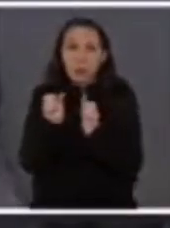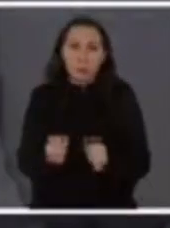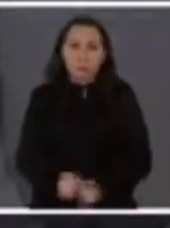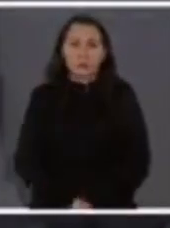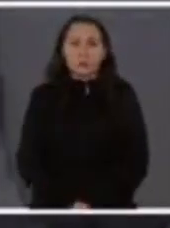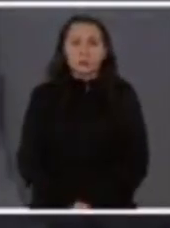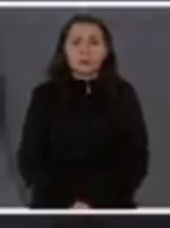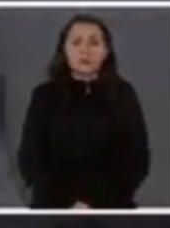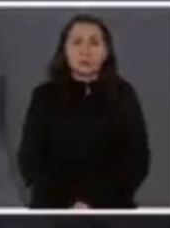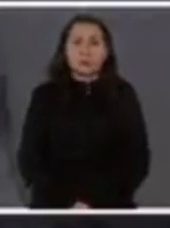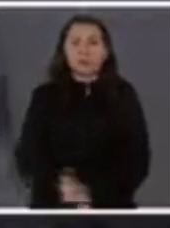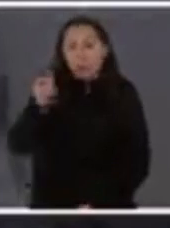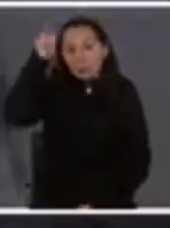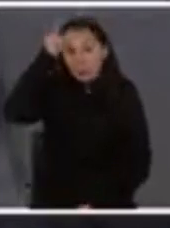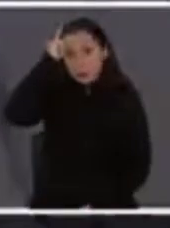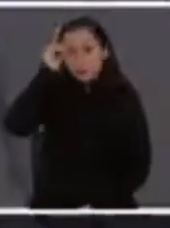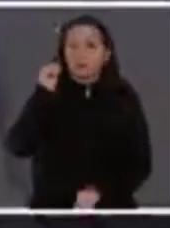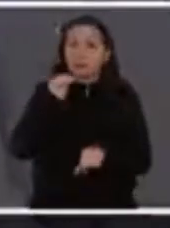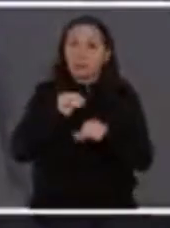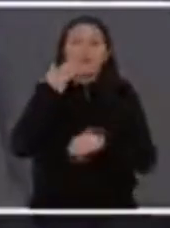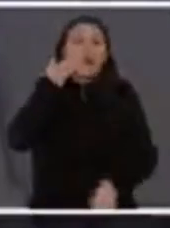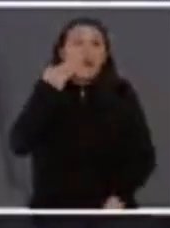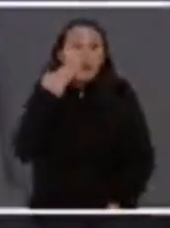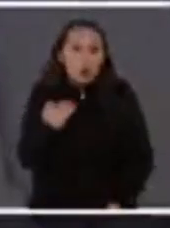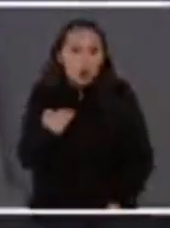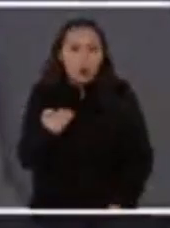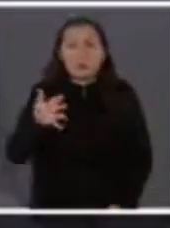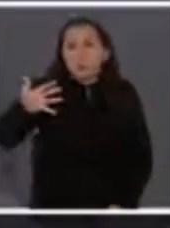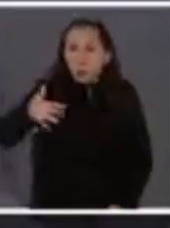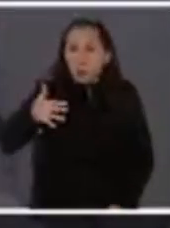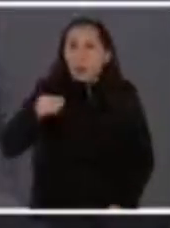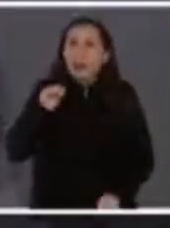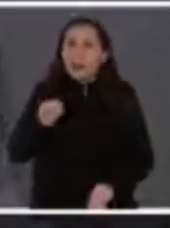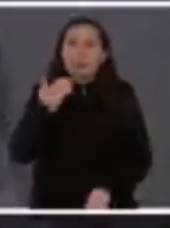posible. Ah, perdón, una cosa. El bono es